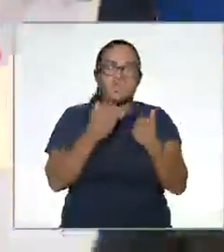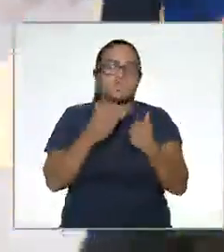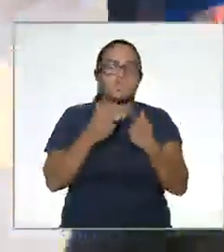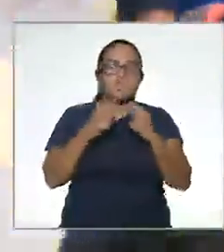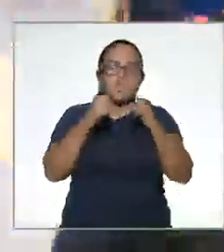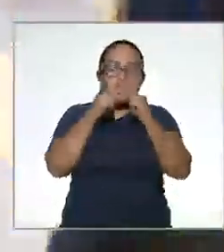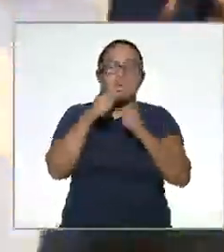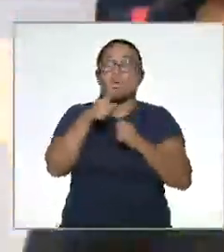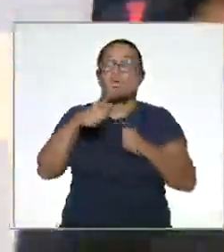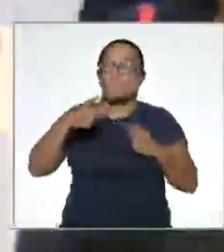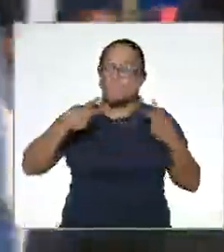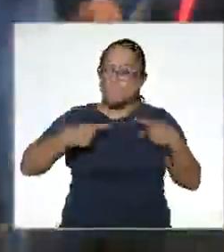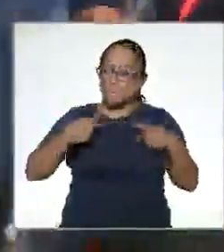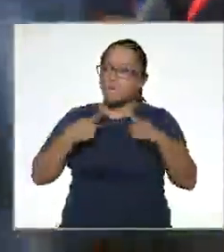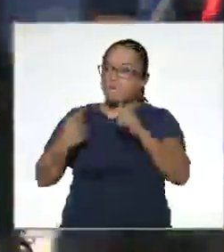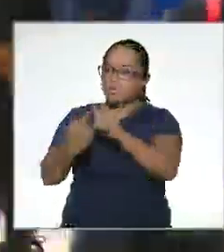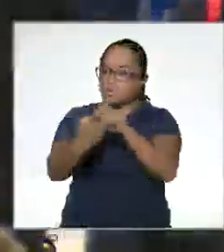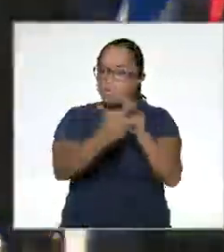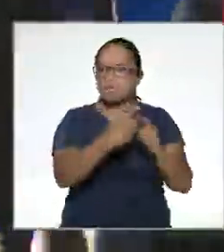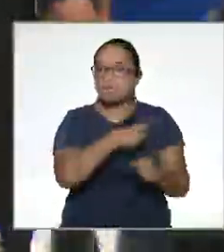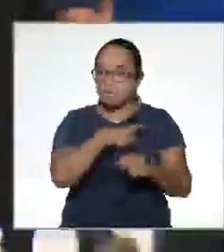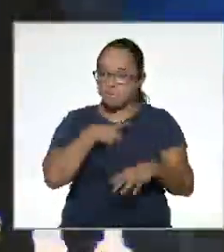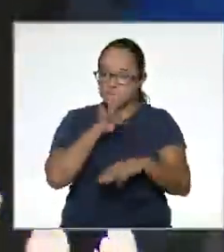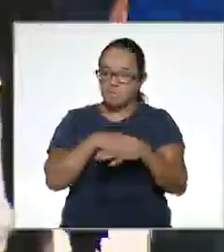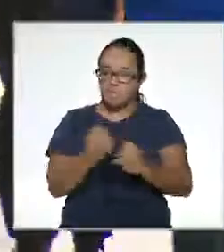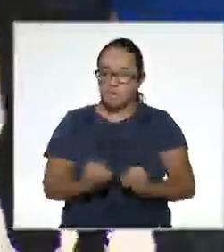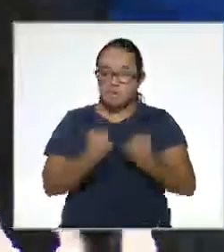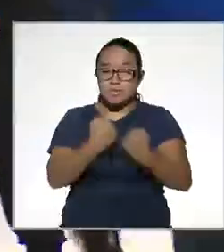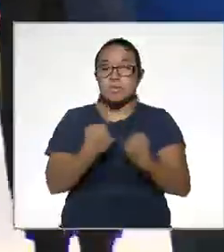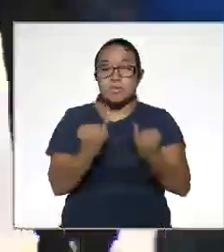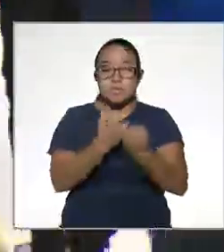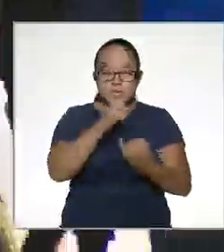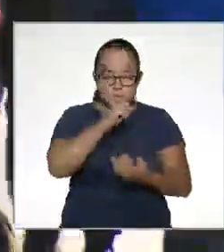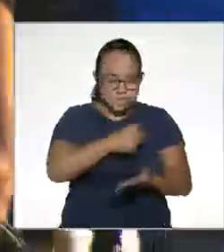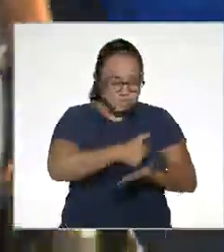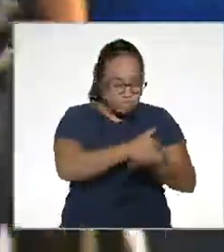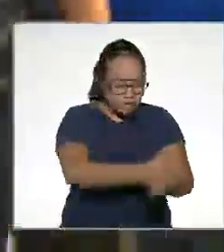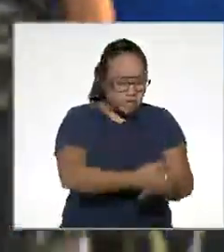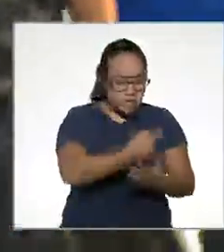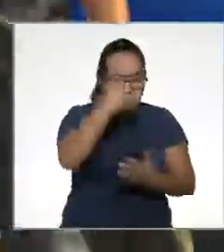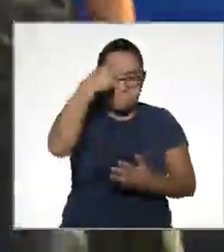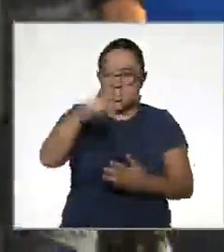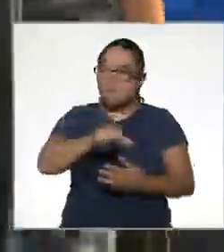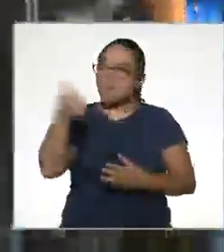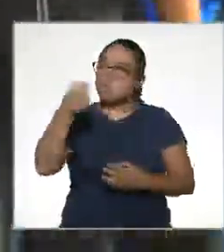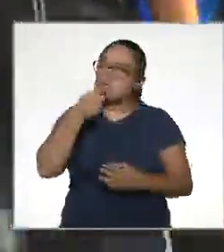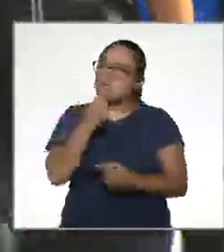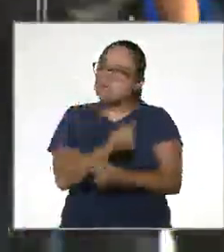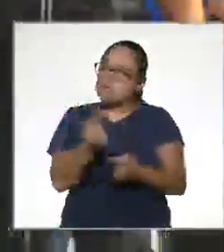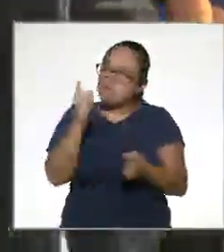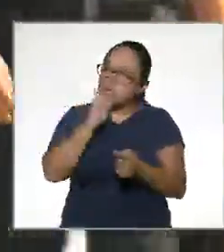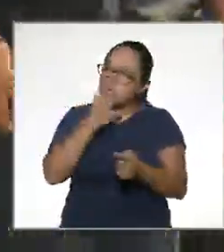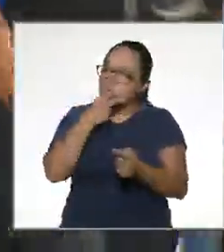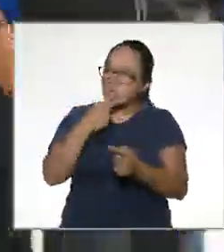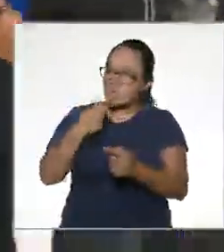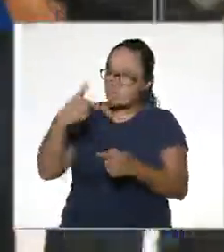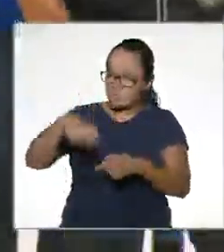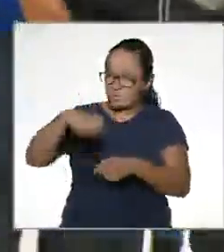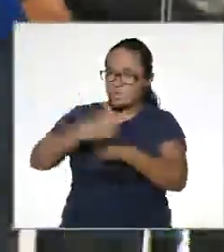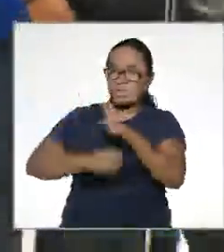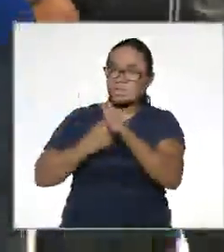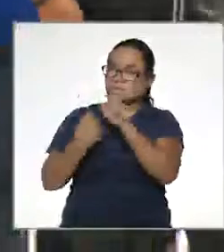sus vínculos sociales se fortalezcan y ayúdale a establecer conexiones con otros niños y niñas de su edad.